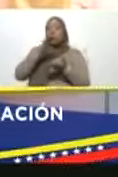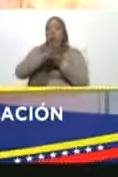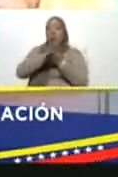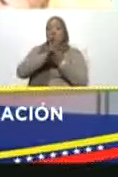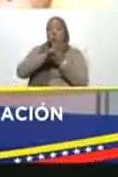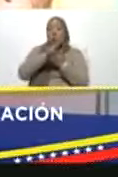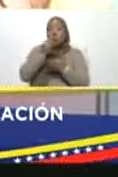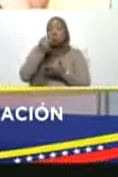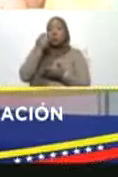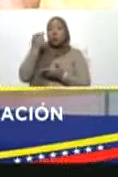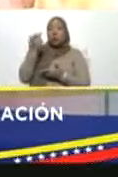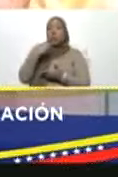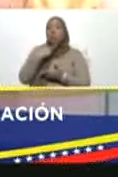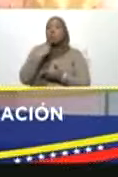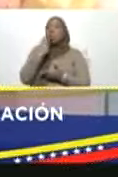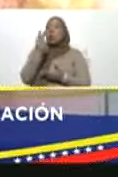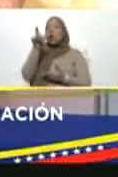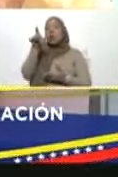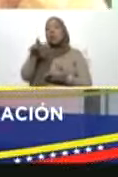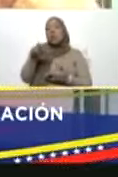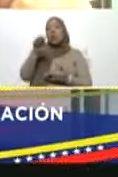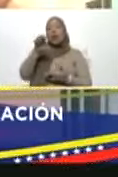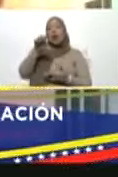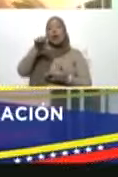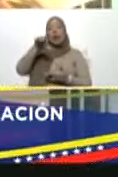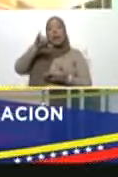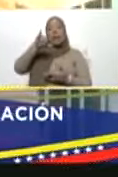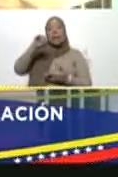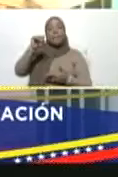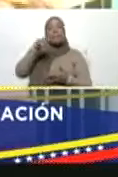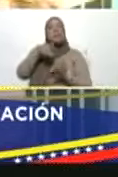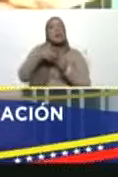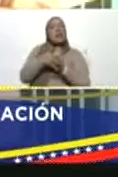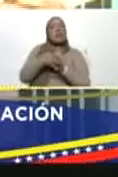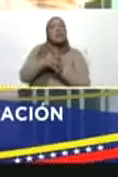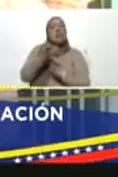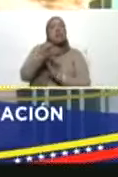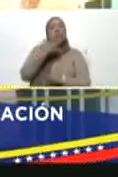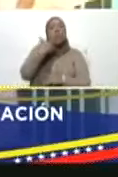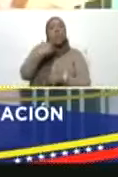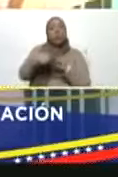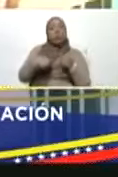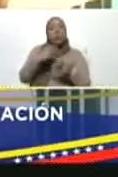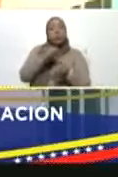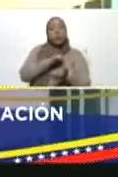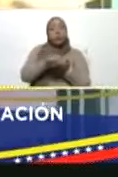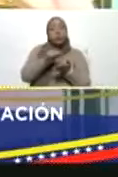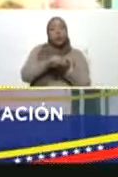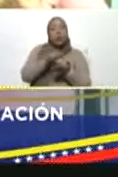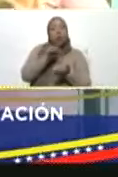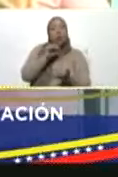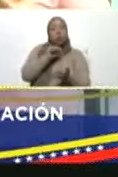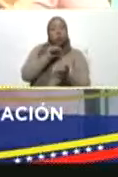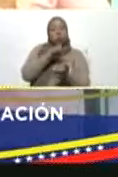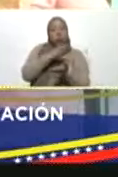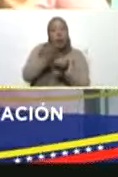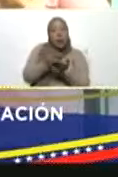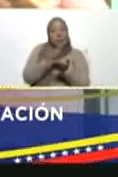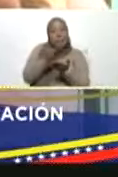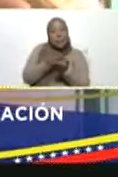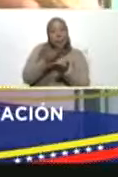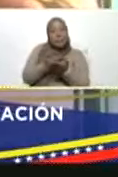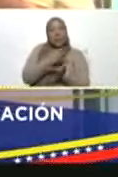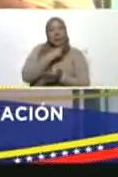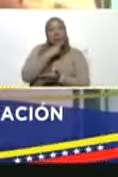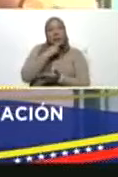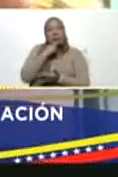hablando nuestra vocera April. ¿Qué son las musasias? La podemos hacer de plátano, cambur y topocho, pero el mejor sabor